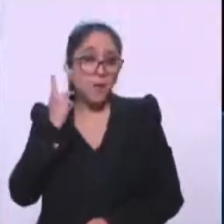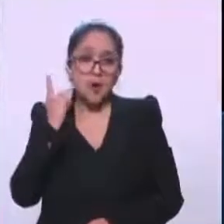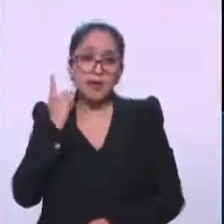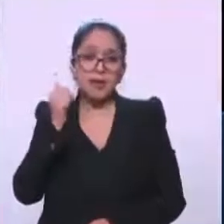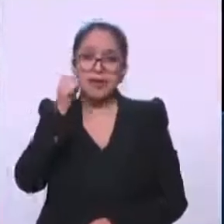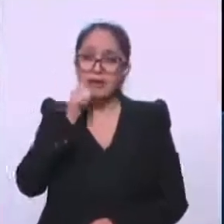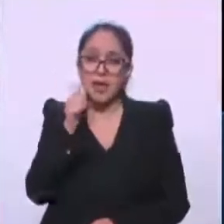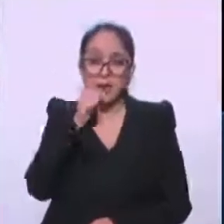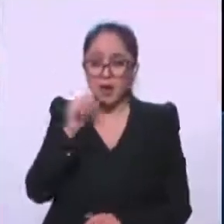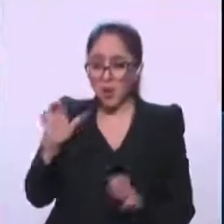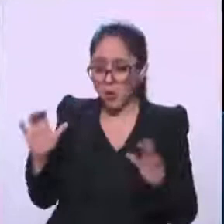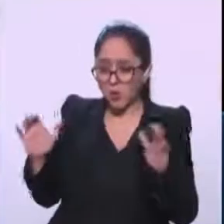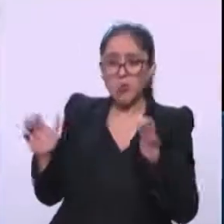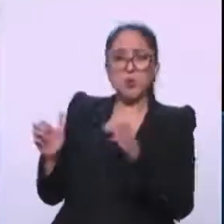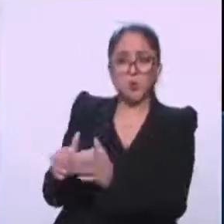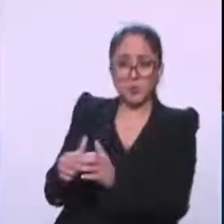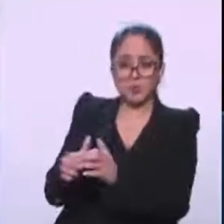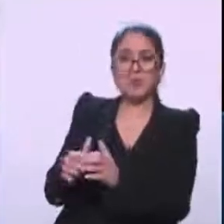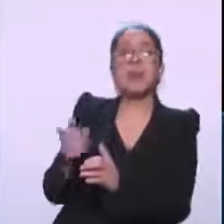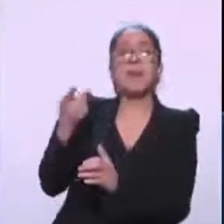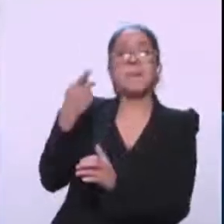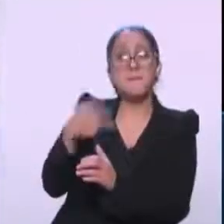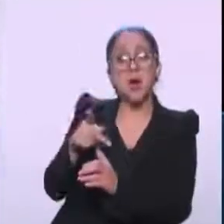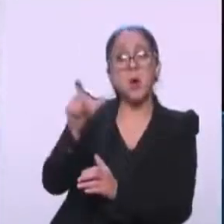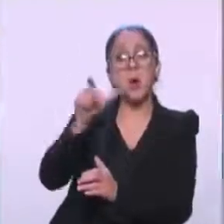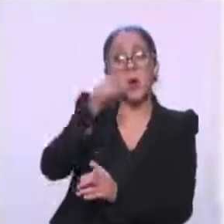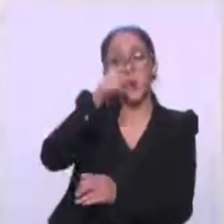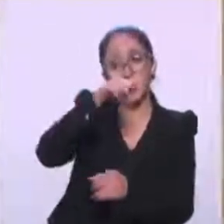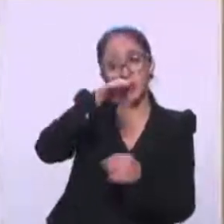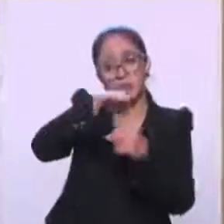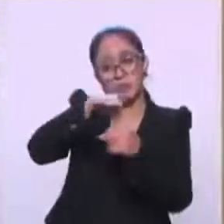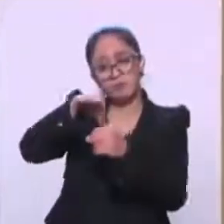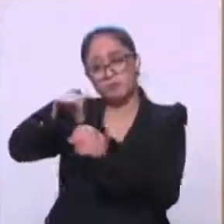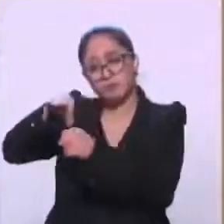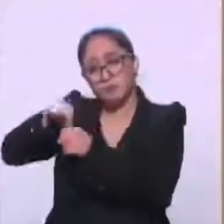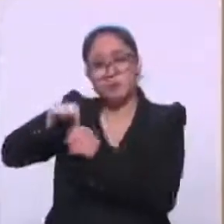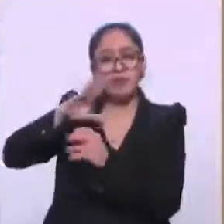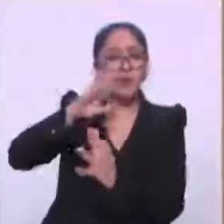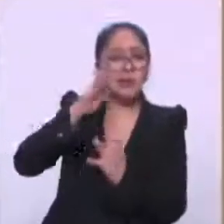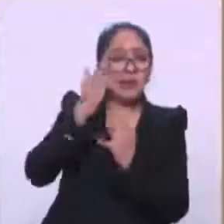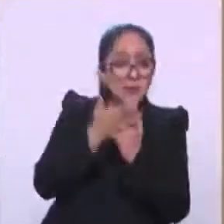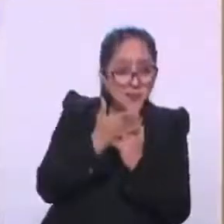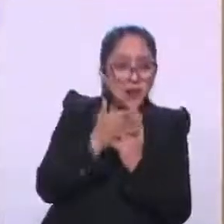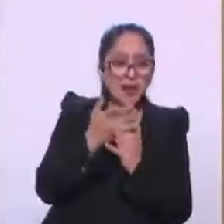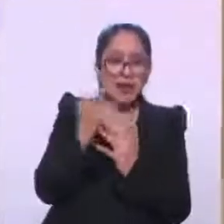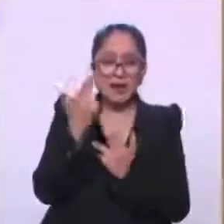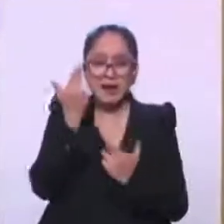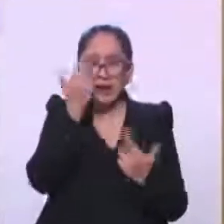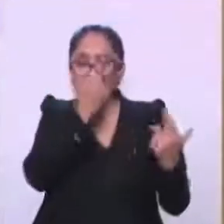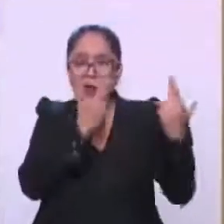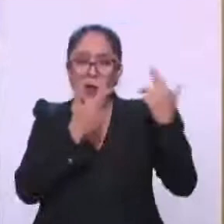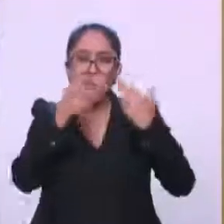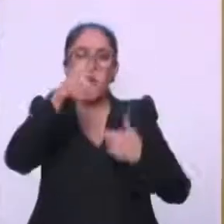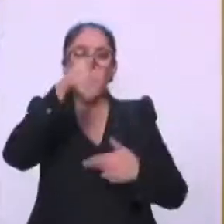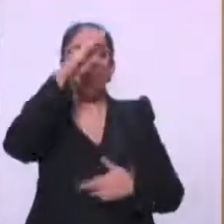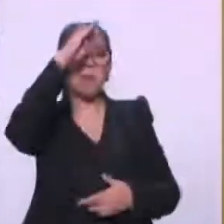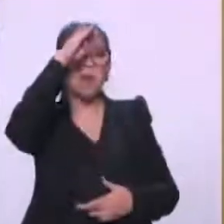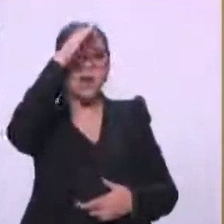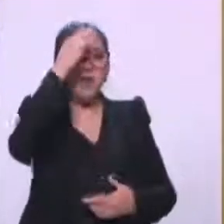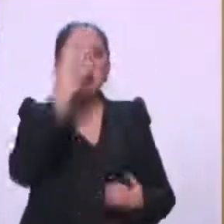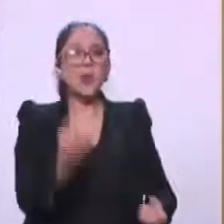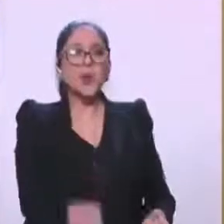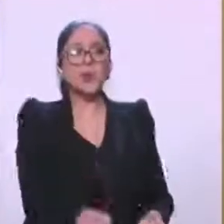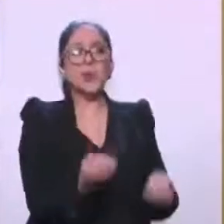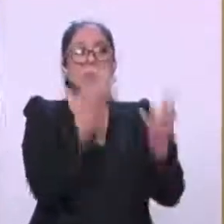una elección intermedia es lo que aplica. Entonces, que tengamos estas grandes mediciones, estos grandes